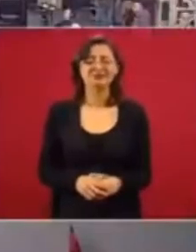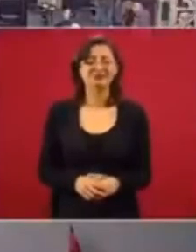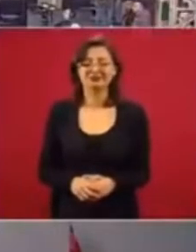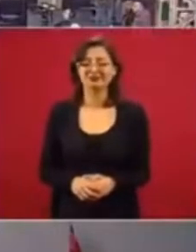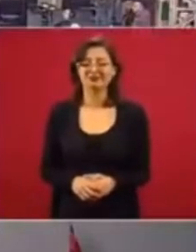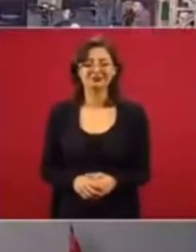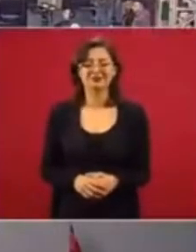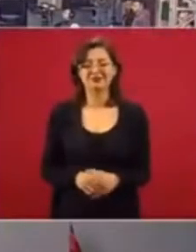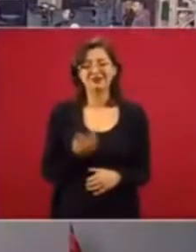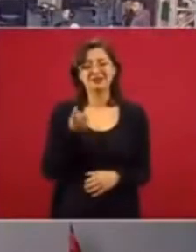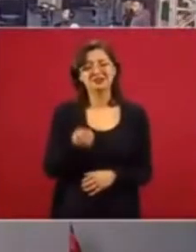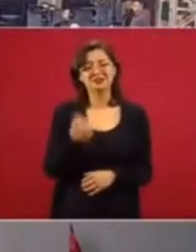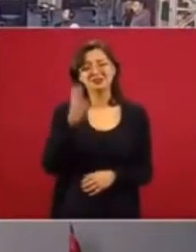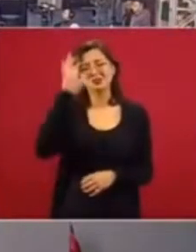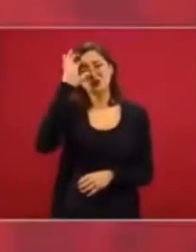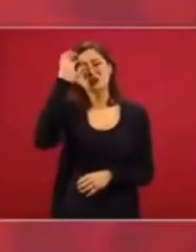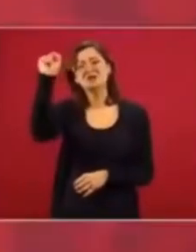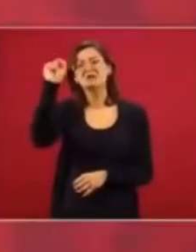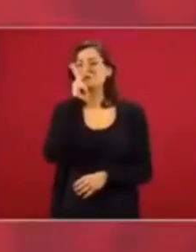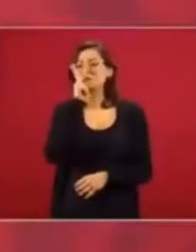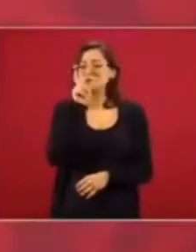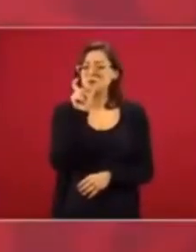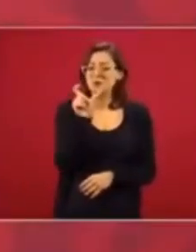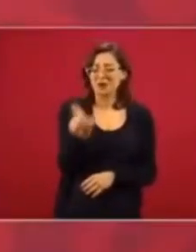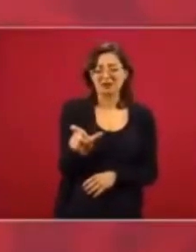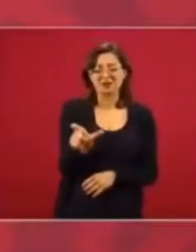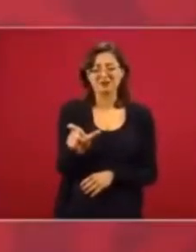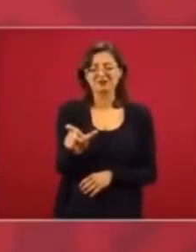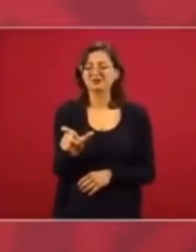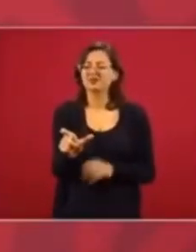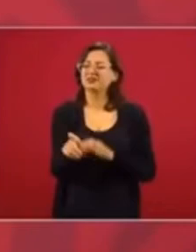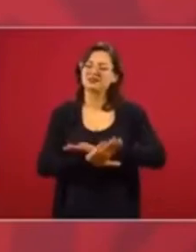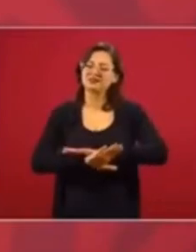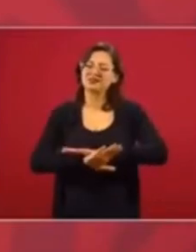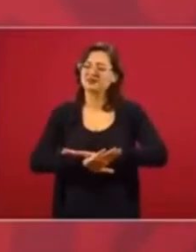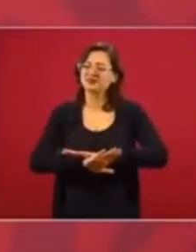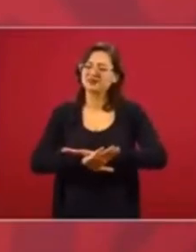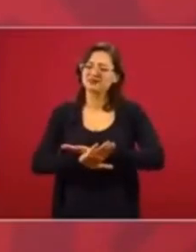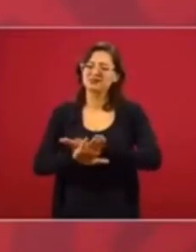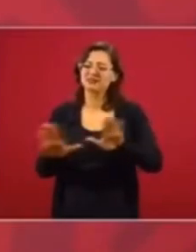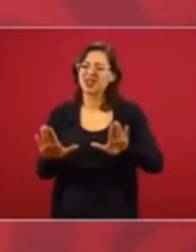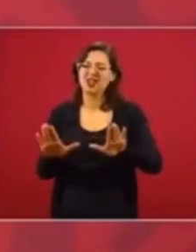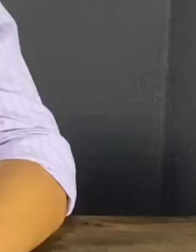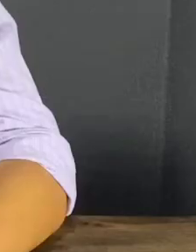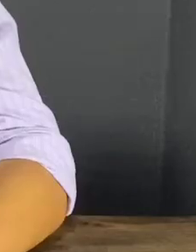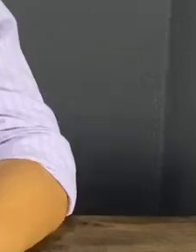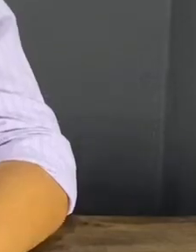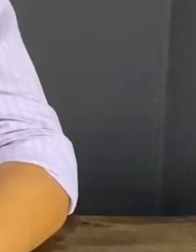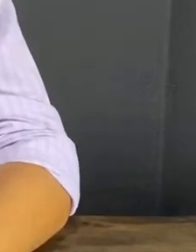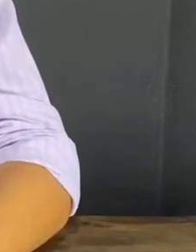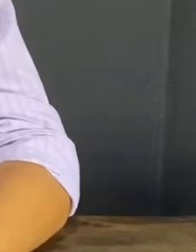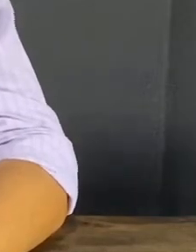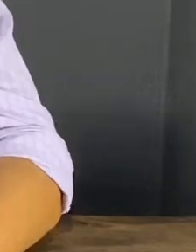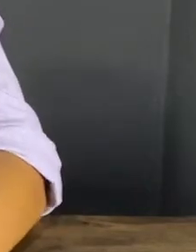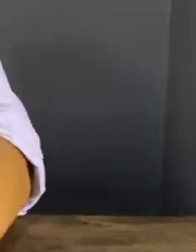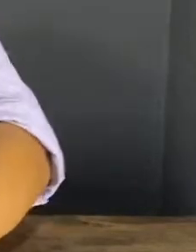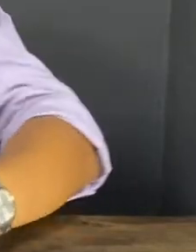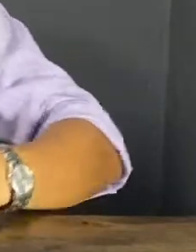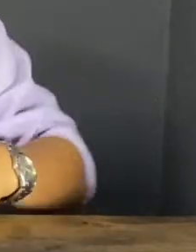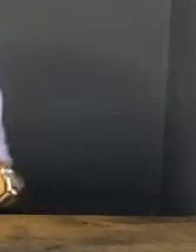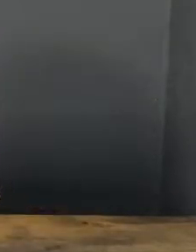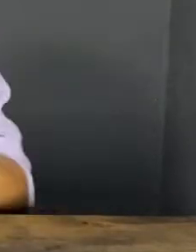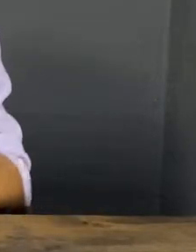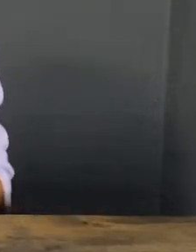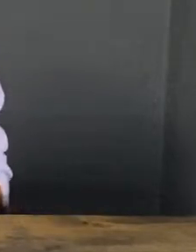esos términos, ¿no?, ya también deben de entrar en desuso. Ok, momento con